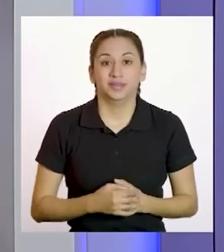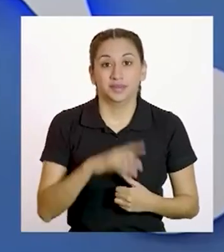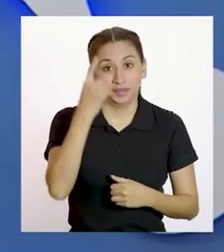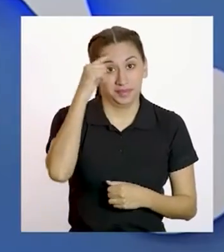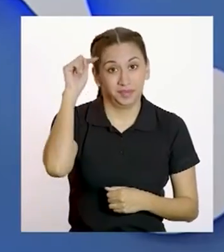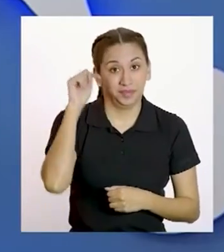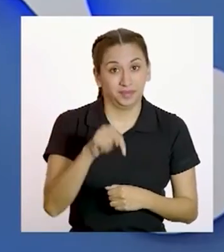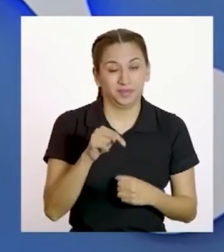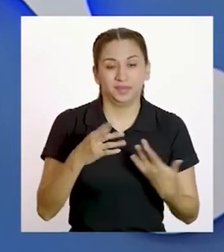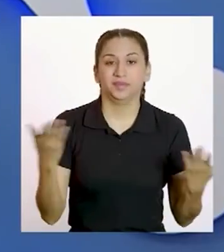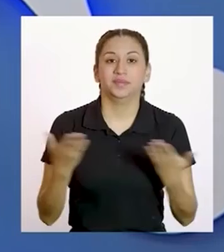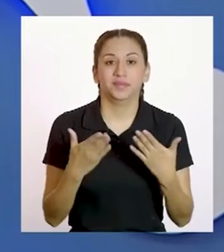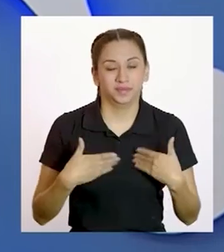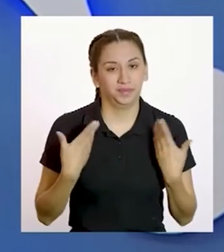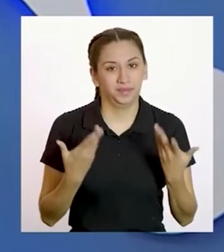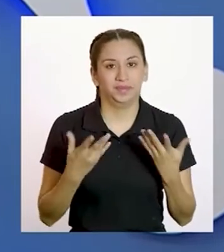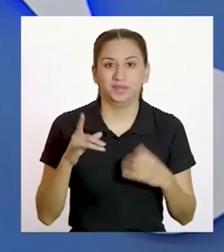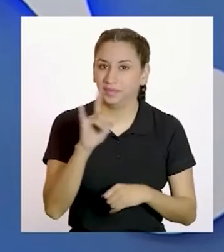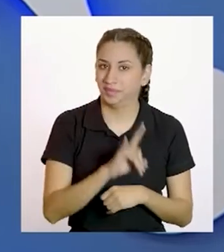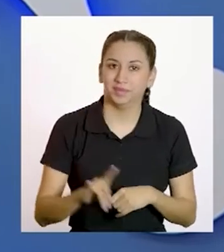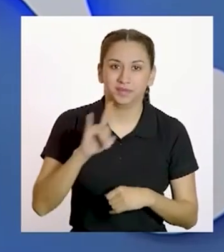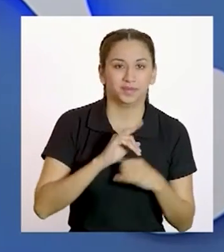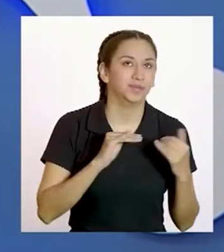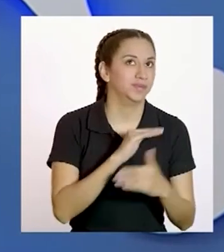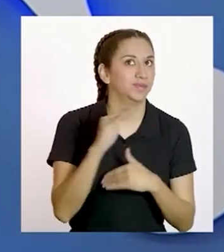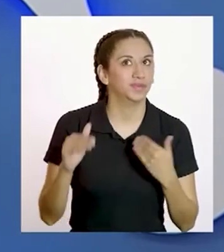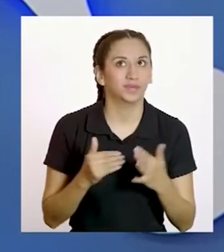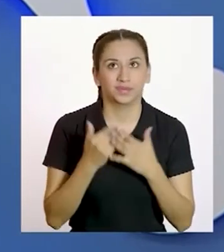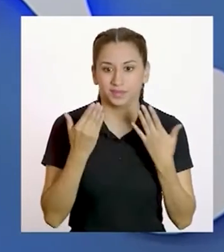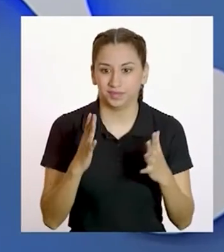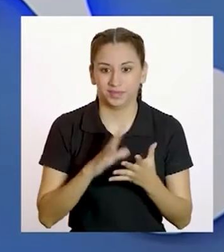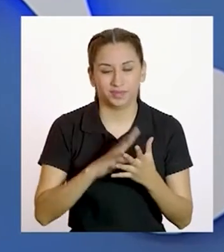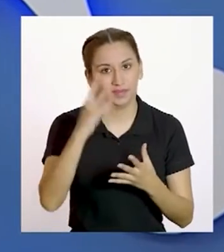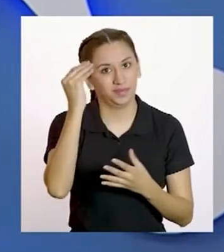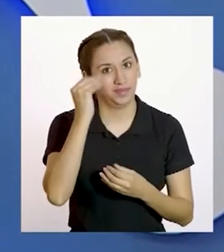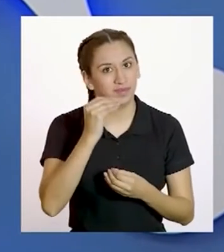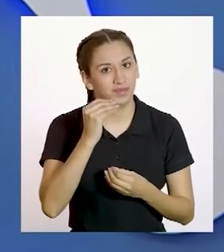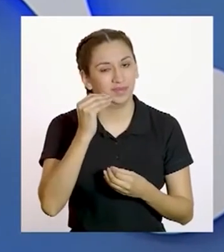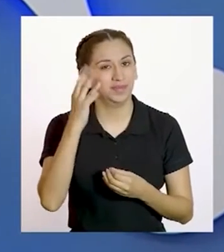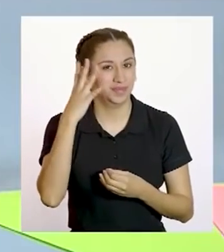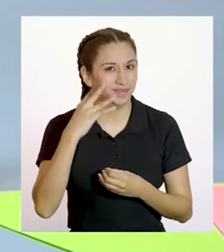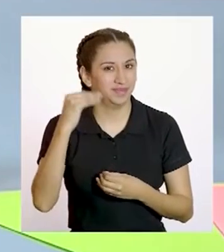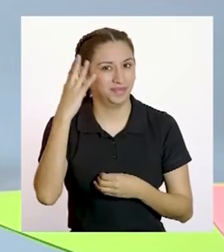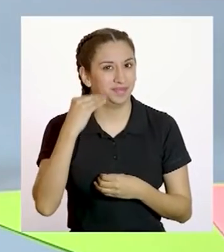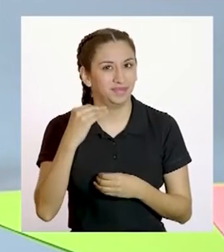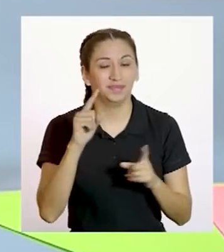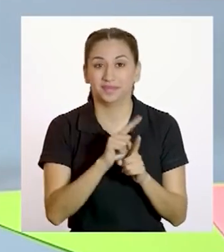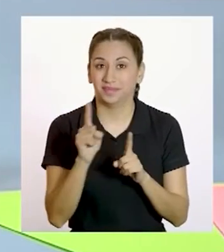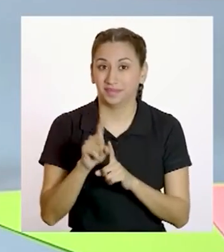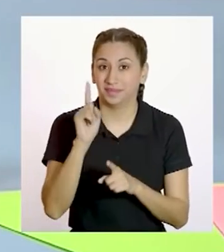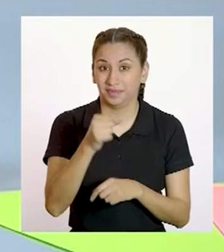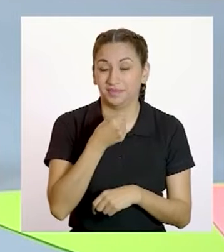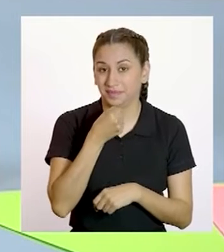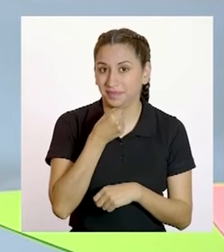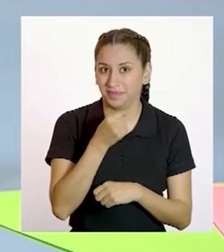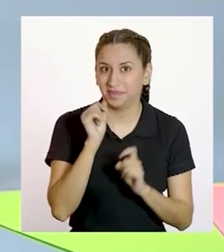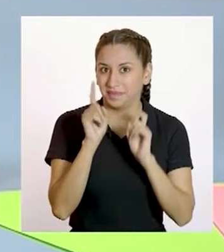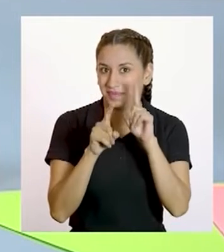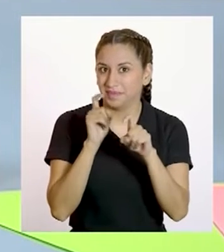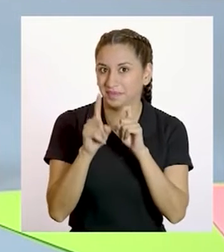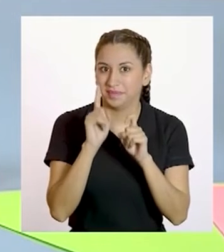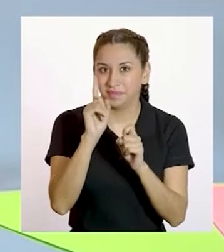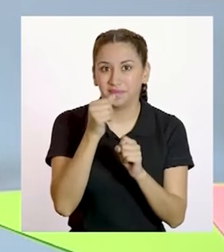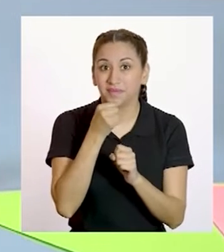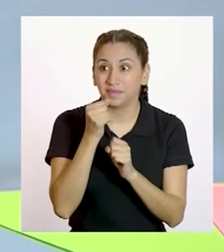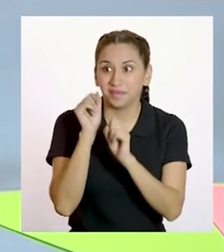interesadas. Para esto, podemos utilizar todo lo que hemos aprendido en la experiencia. Y también hacer una entrevista a